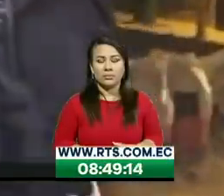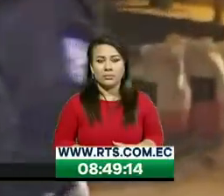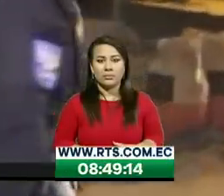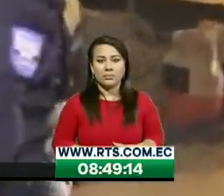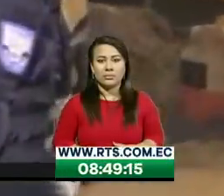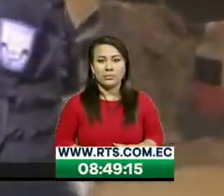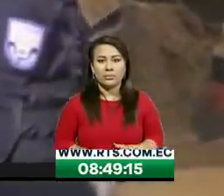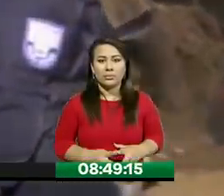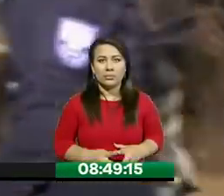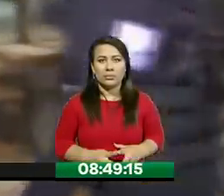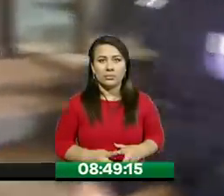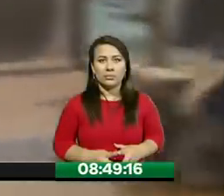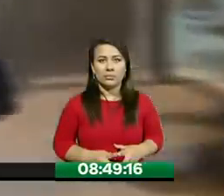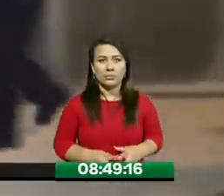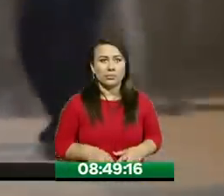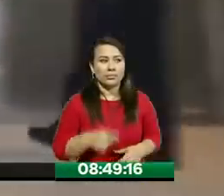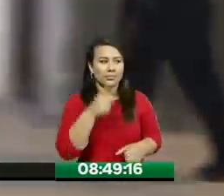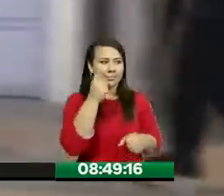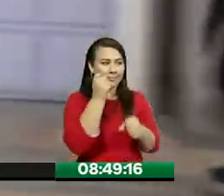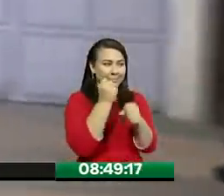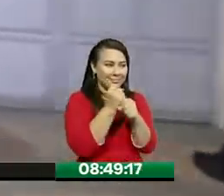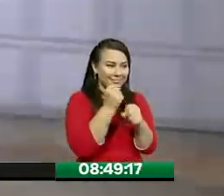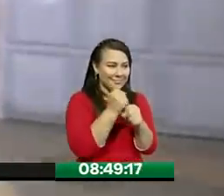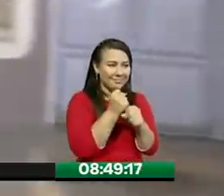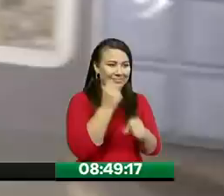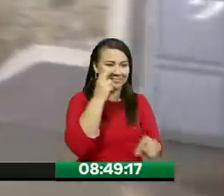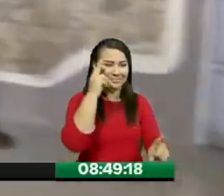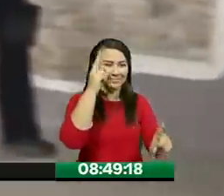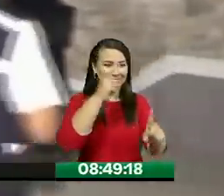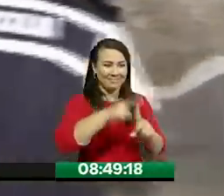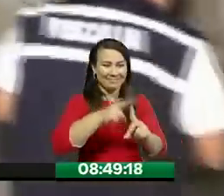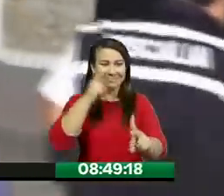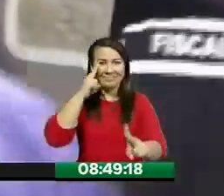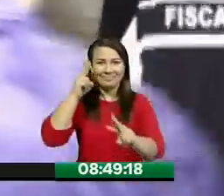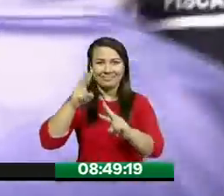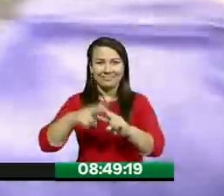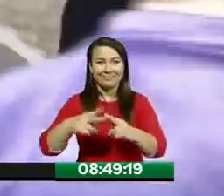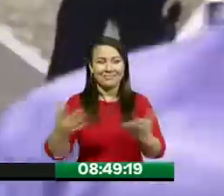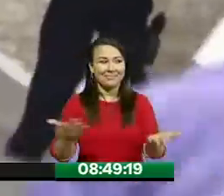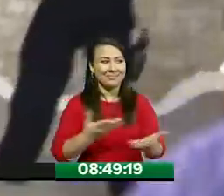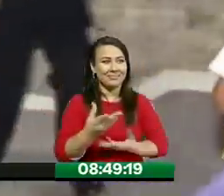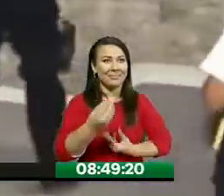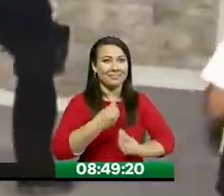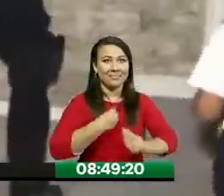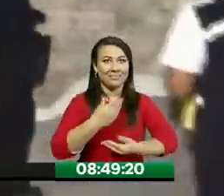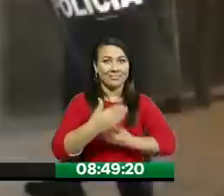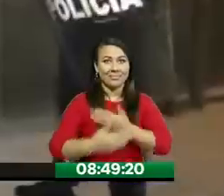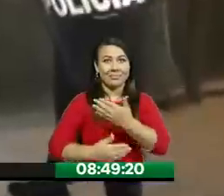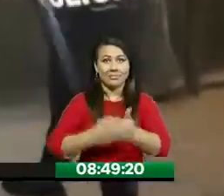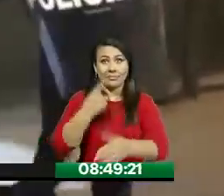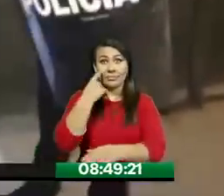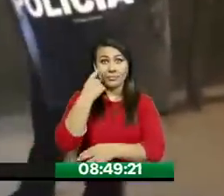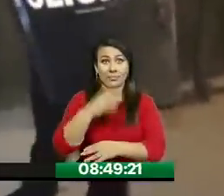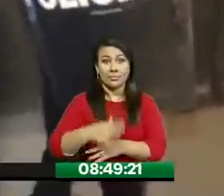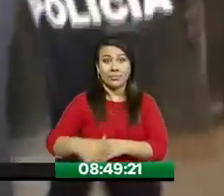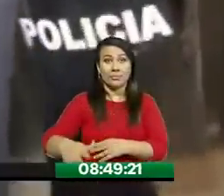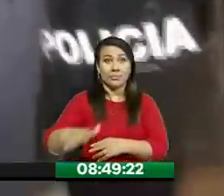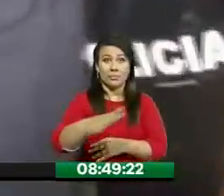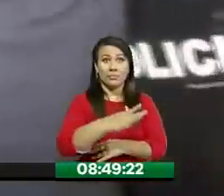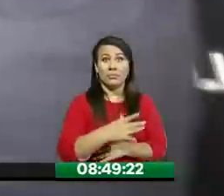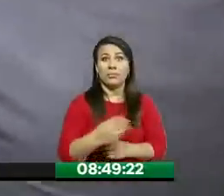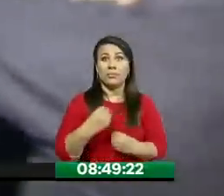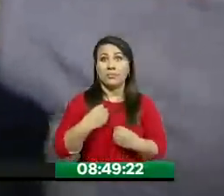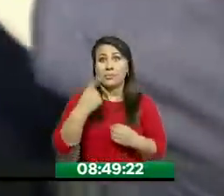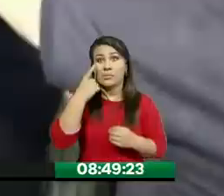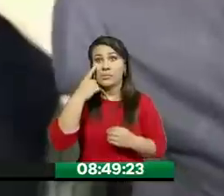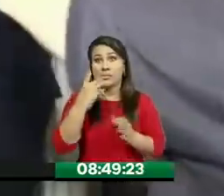Atención con esta nota, amables televidentes, agentes policiales lograron la detención de un hombre acusado de violar a una joven